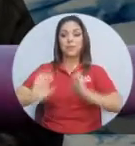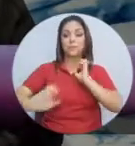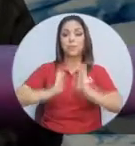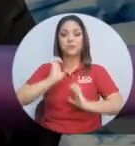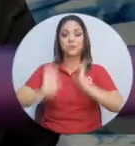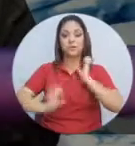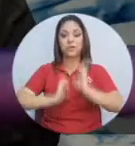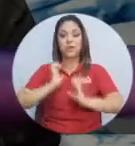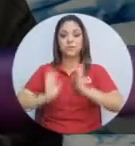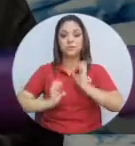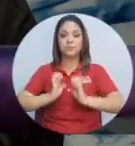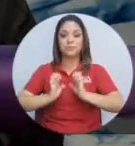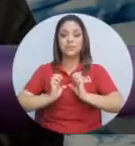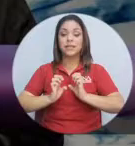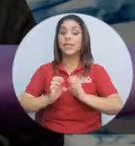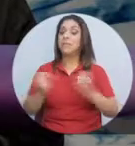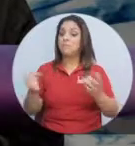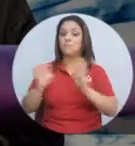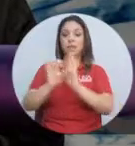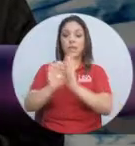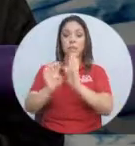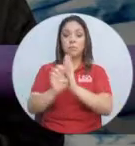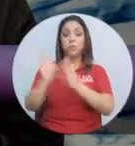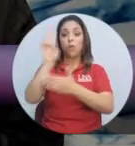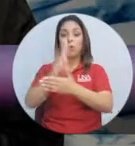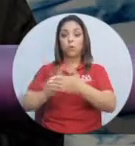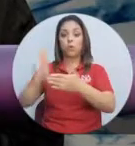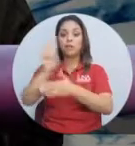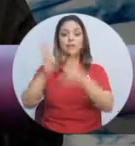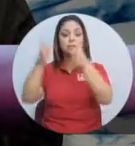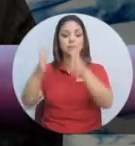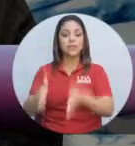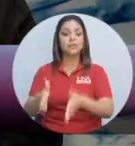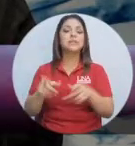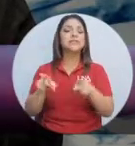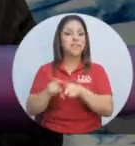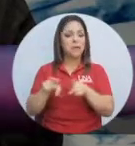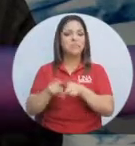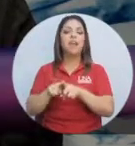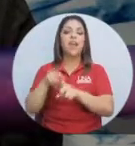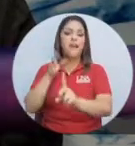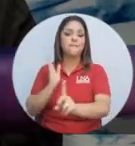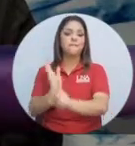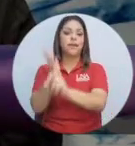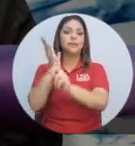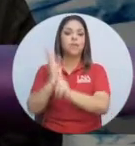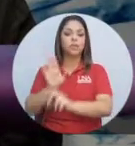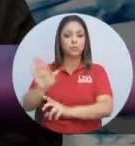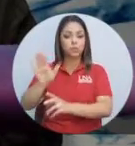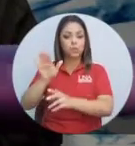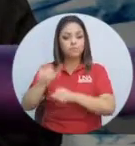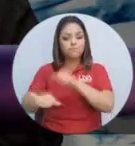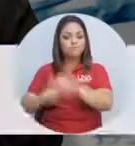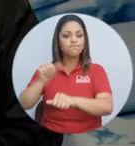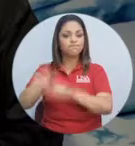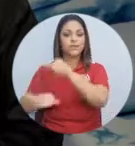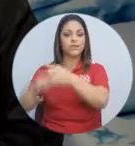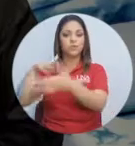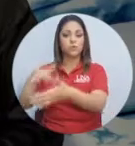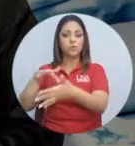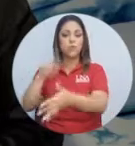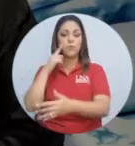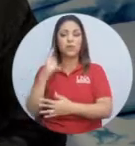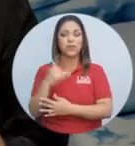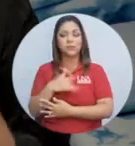emocional y por lo tanto en el caso de los chicos universitarios también en su rendimiento académico, porque no están